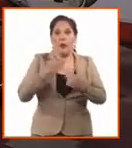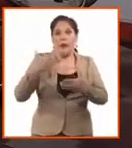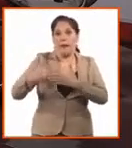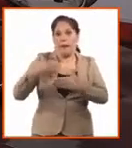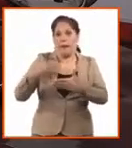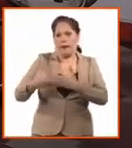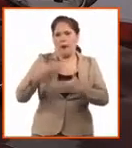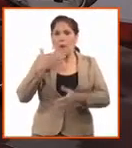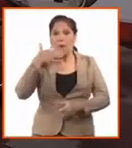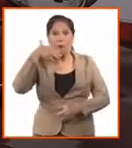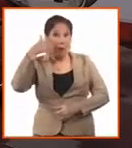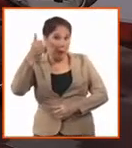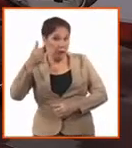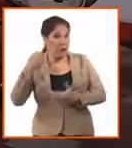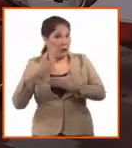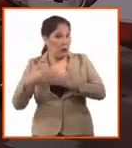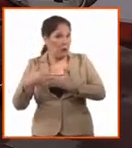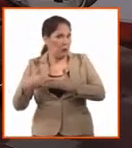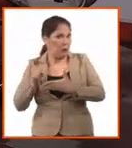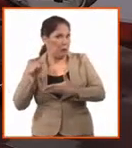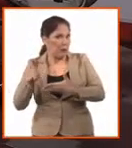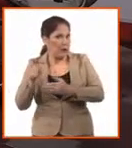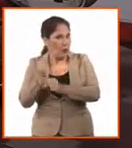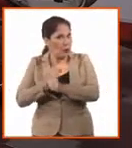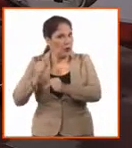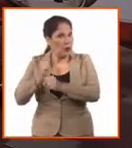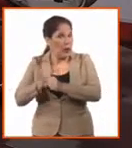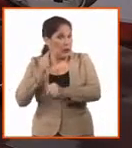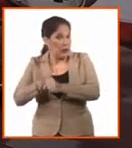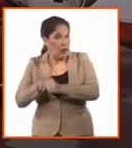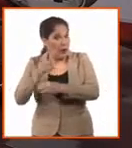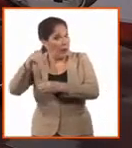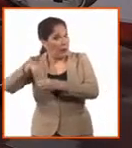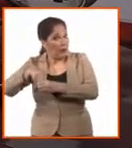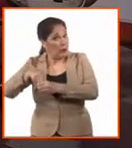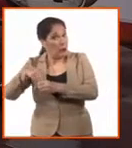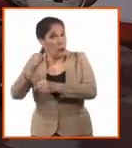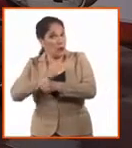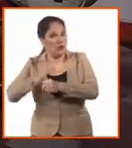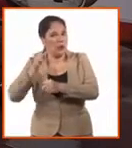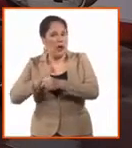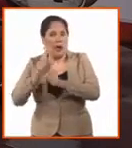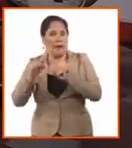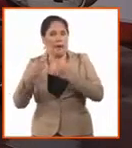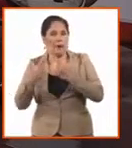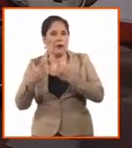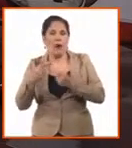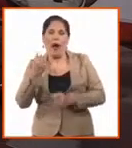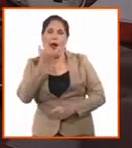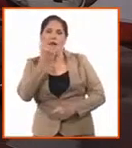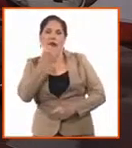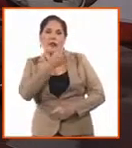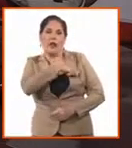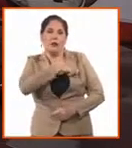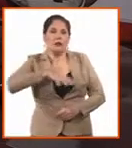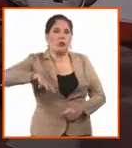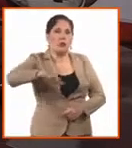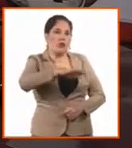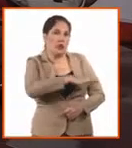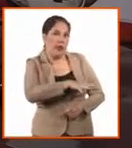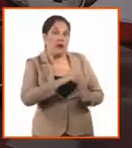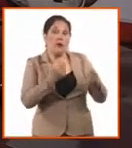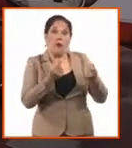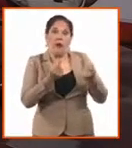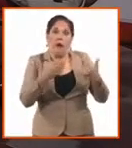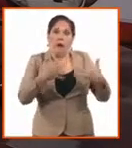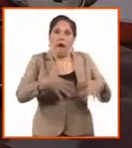ser muy beneficioso a lo mejor para uno un trabajador de ese lugar pero cuando impacta negativamente hacia la sociedad en medio de inflación de precios